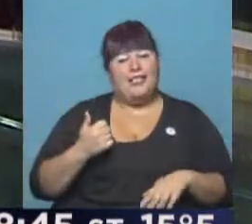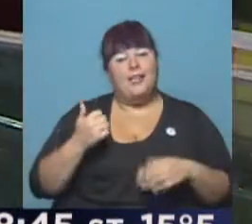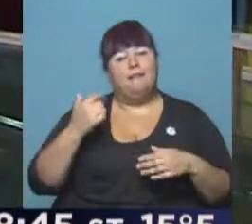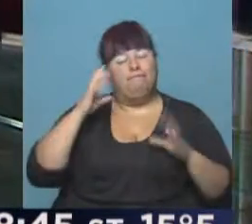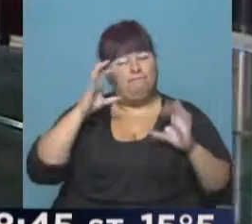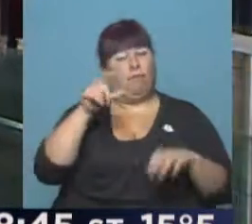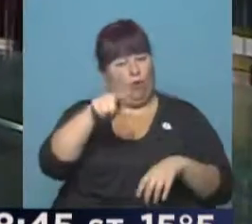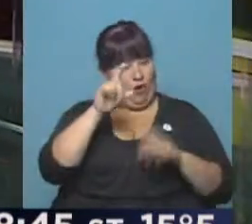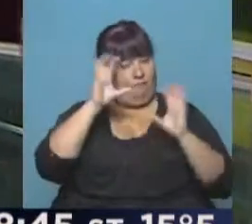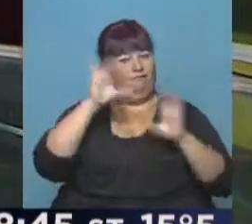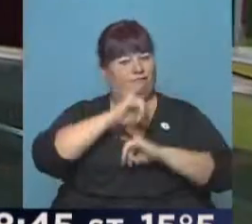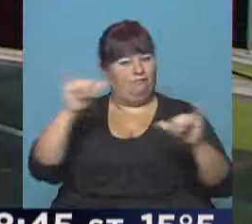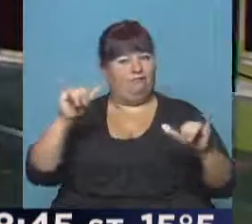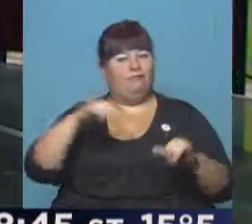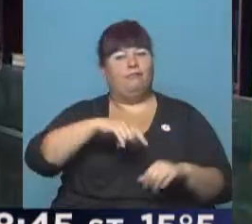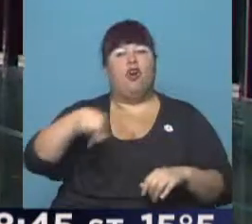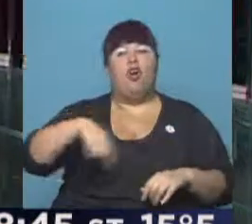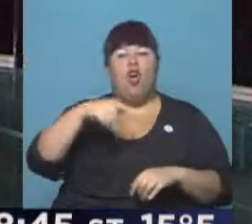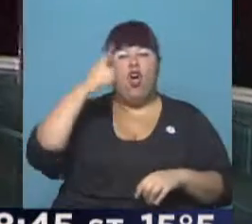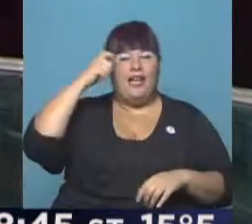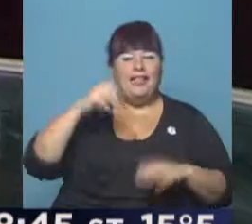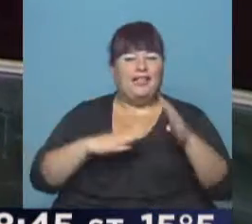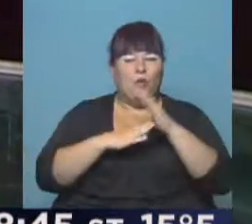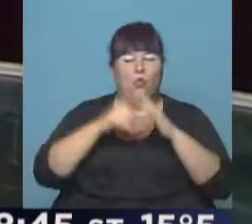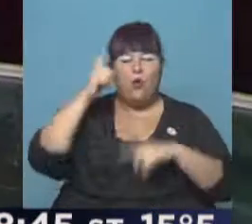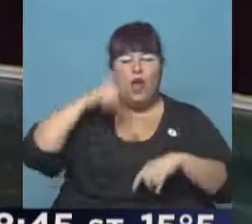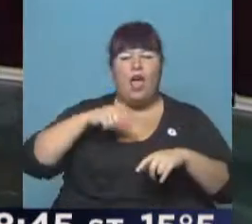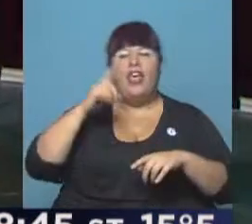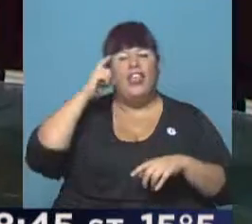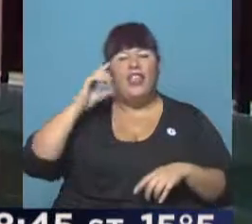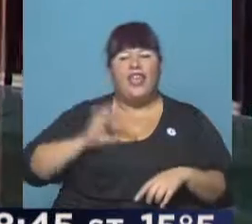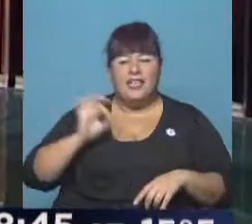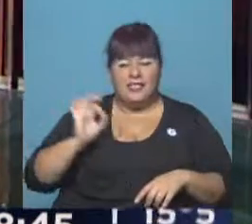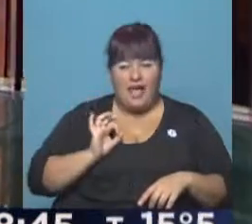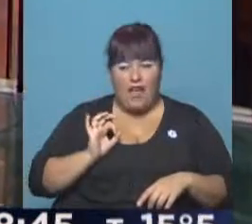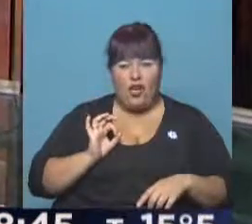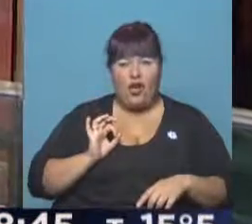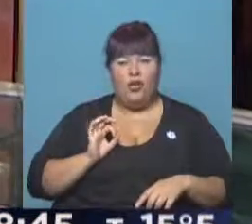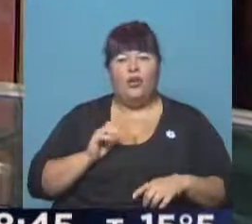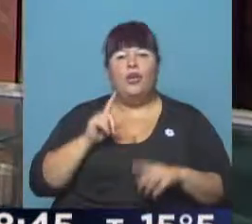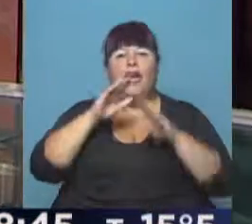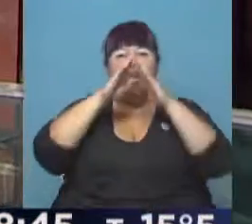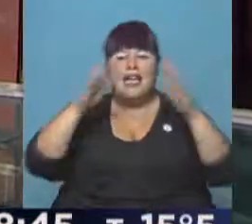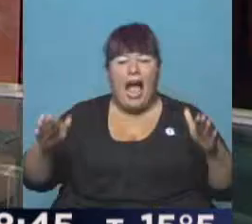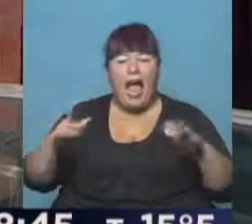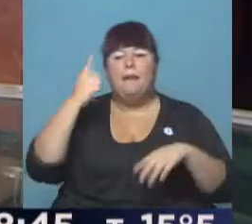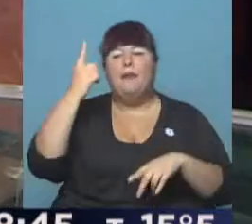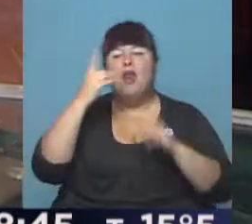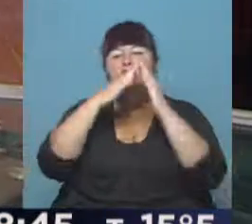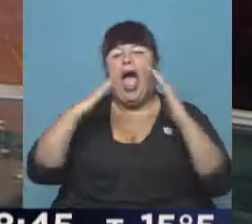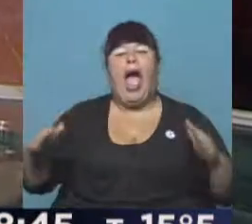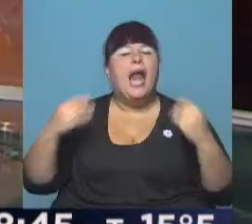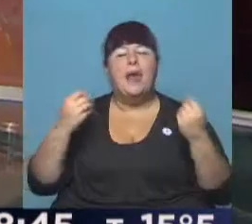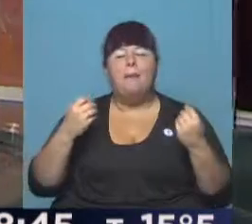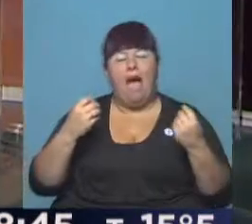y ustedes lo recordaron en el hall del palacio de tribunales diez años que pusieron una carpa que al principio fue una carpa que